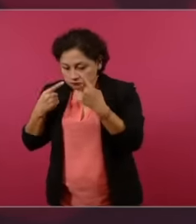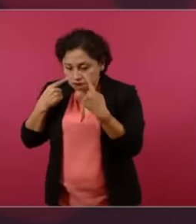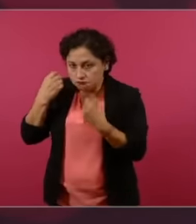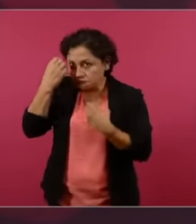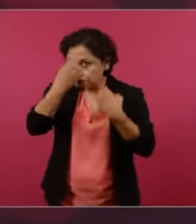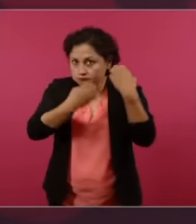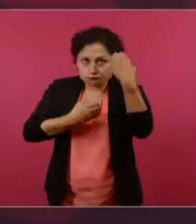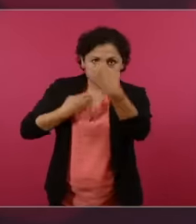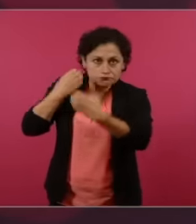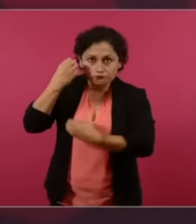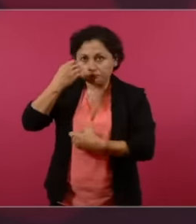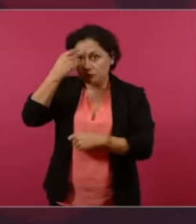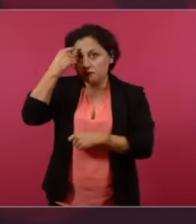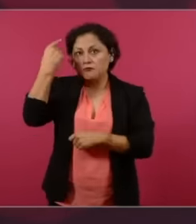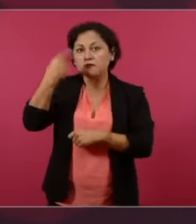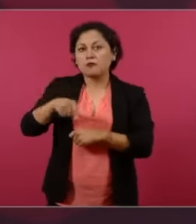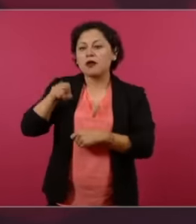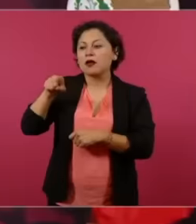de los mineros.